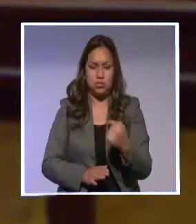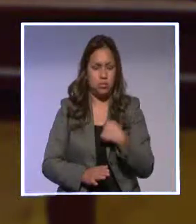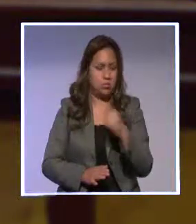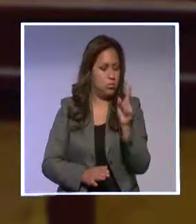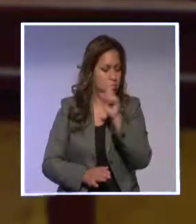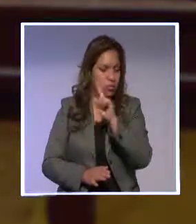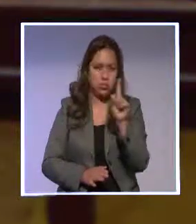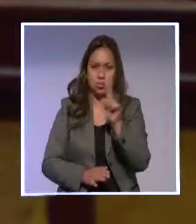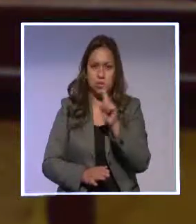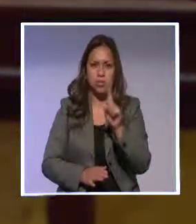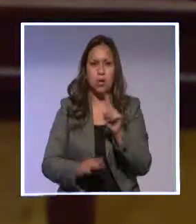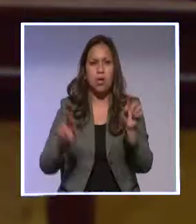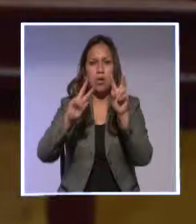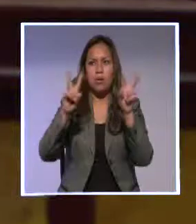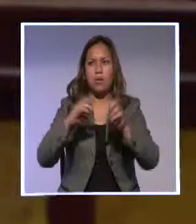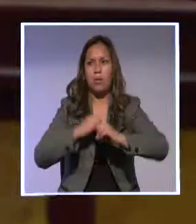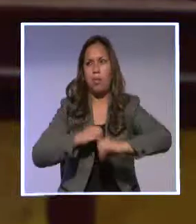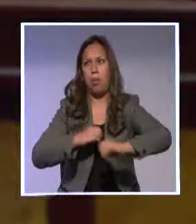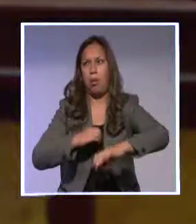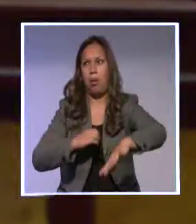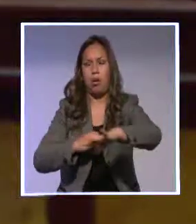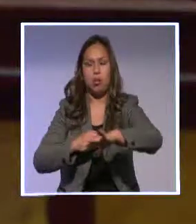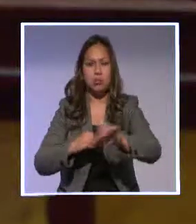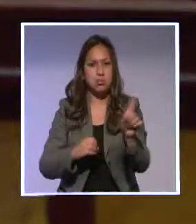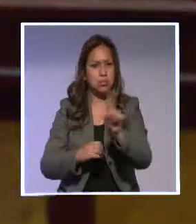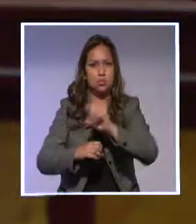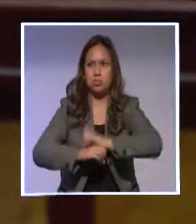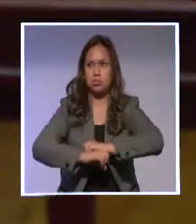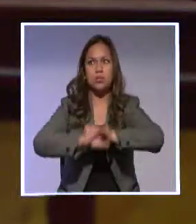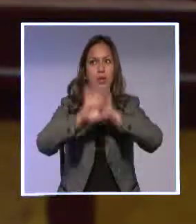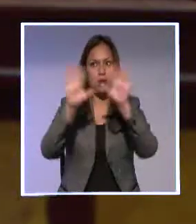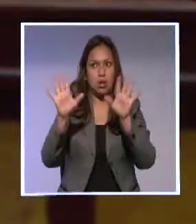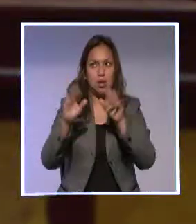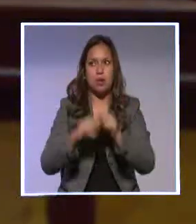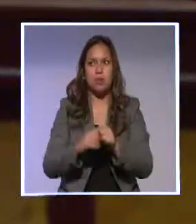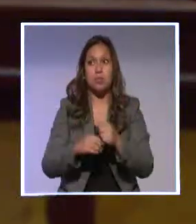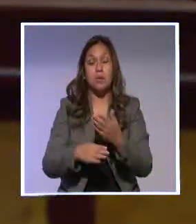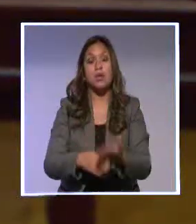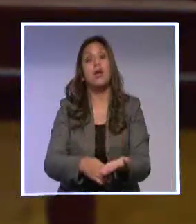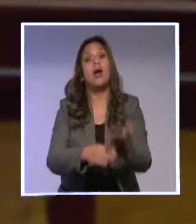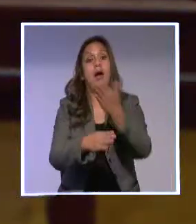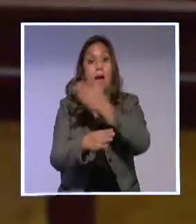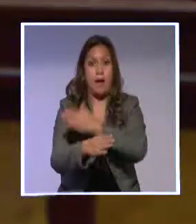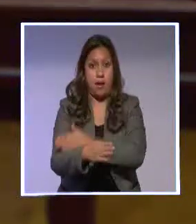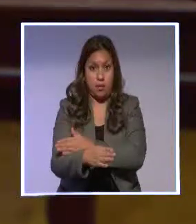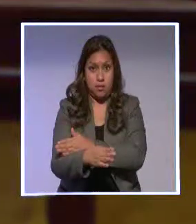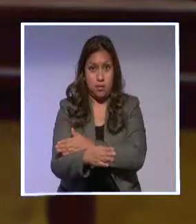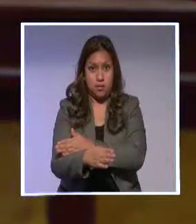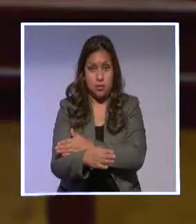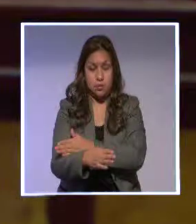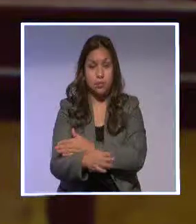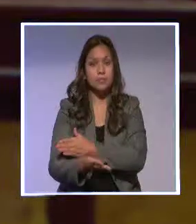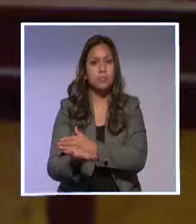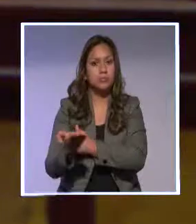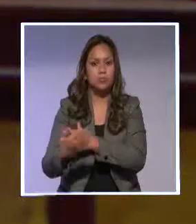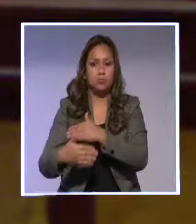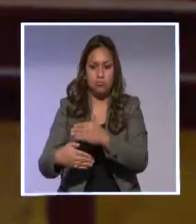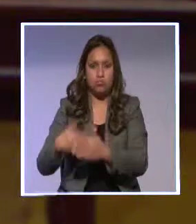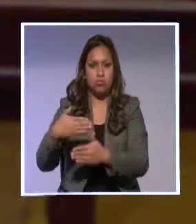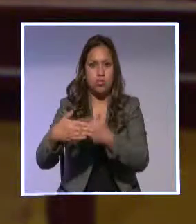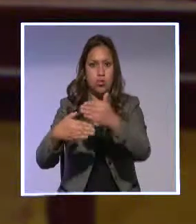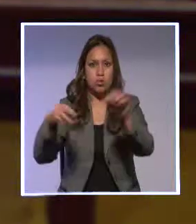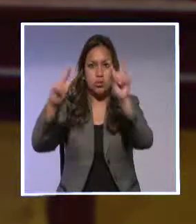de una manera coyuntural y eso tiene que quedar absolutamente claro porque antes antes de el proceso de